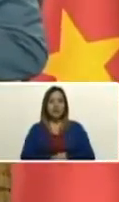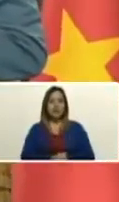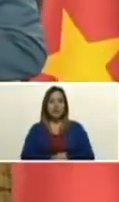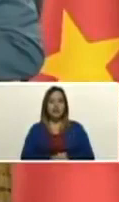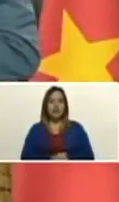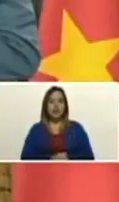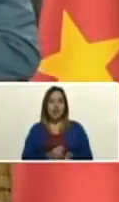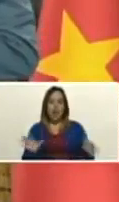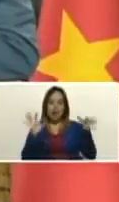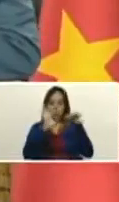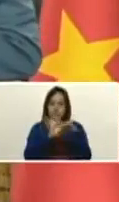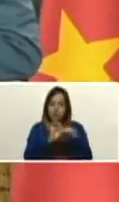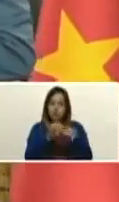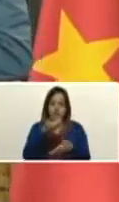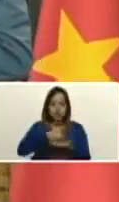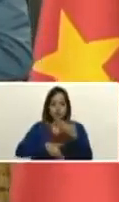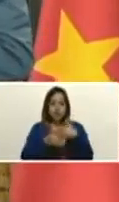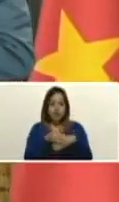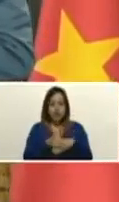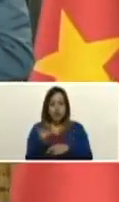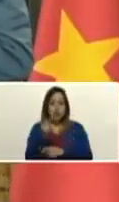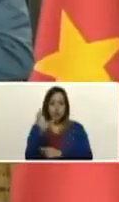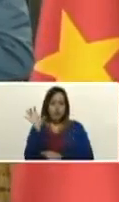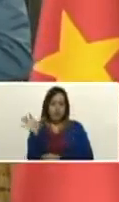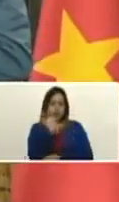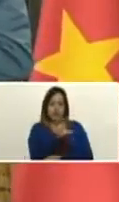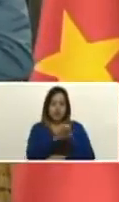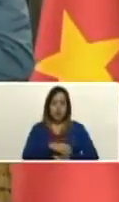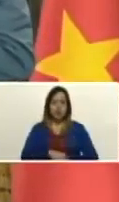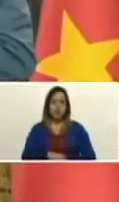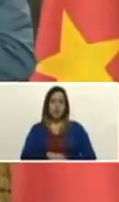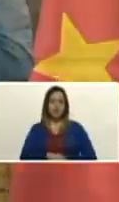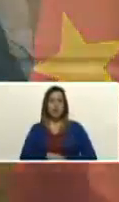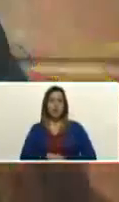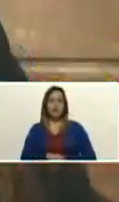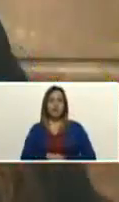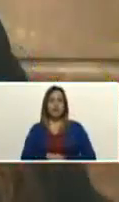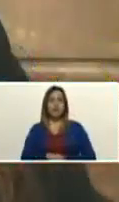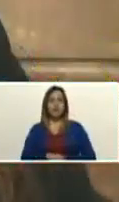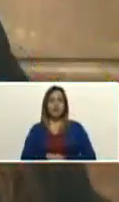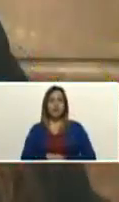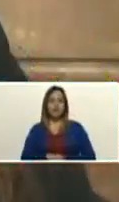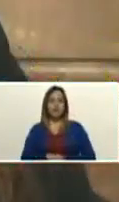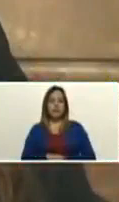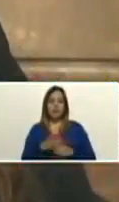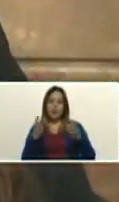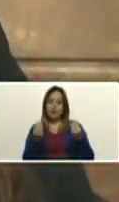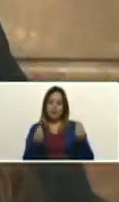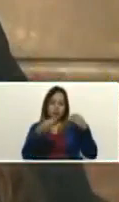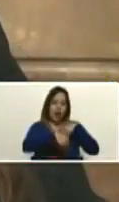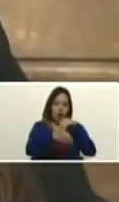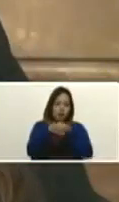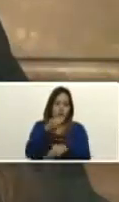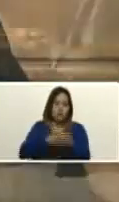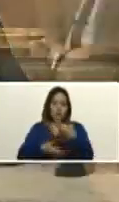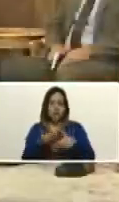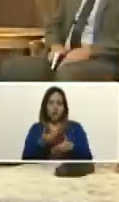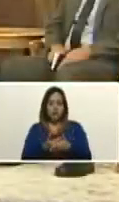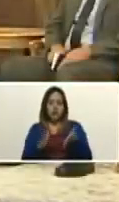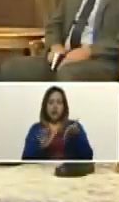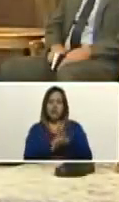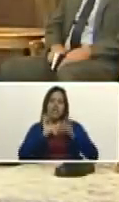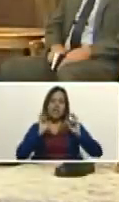de cooperación entre Vietnam y Venezuela. Una poderosa cooperación en